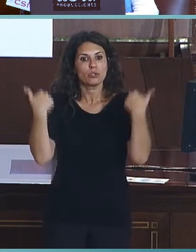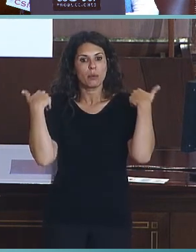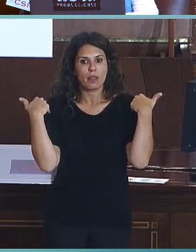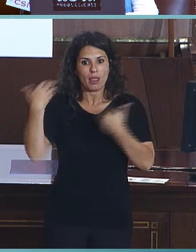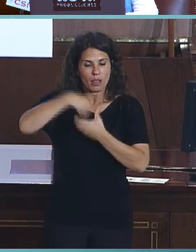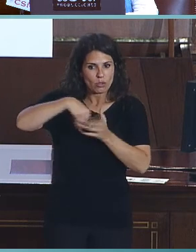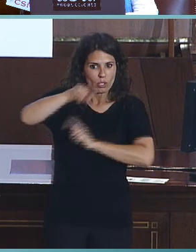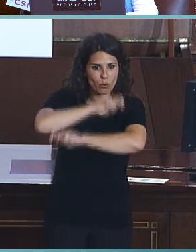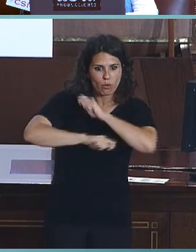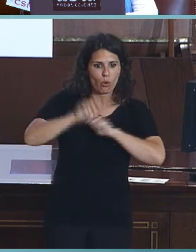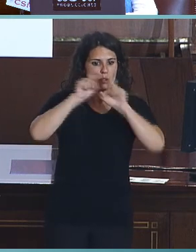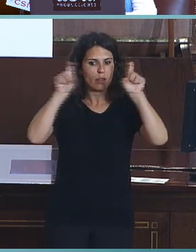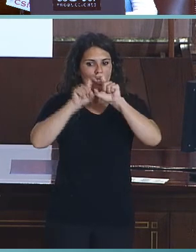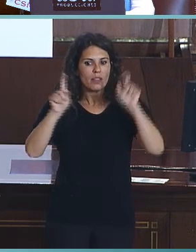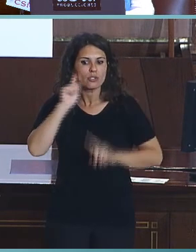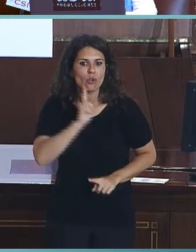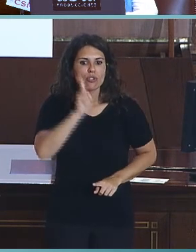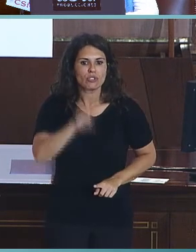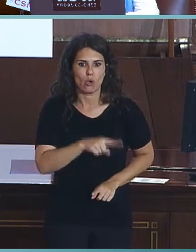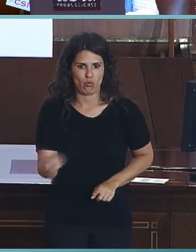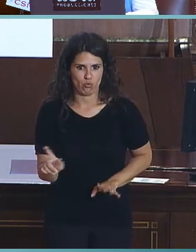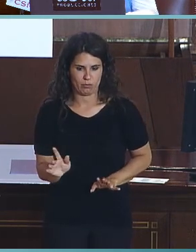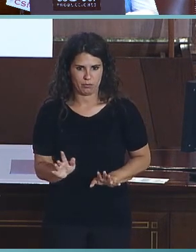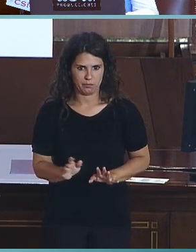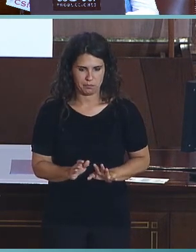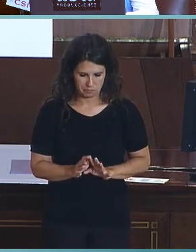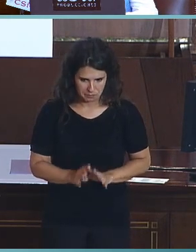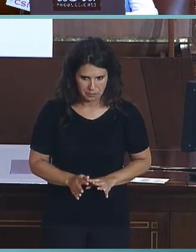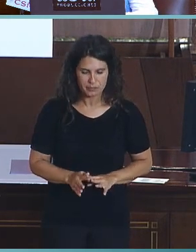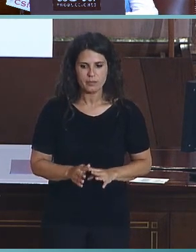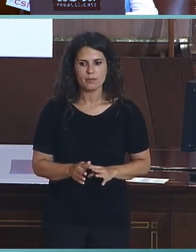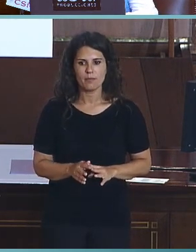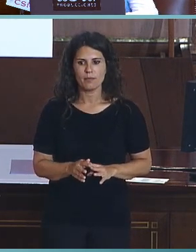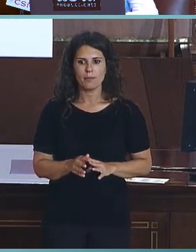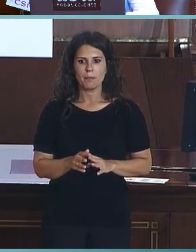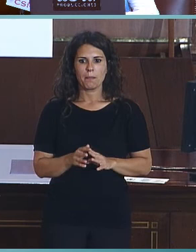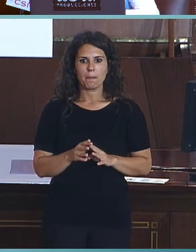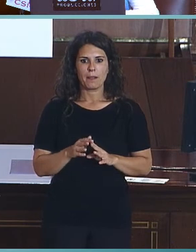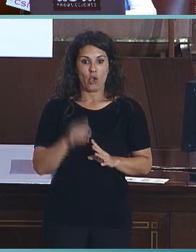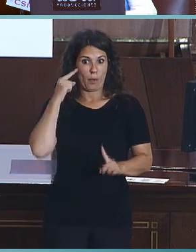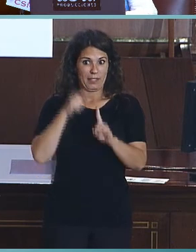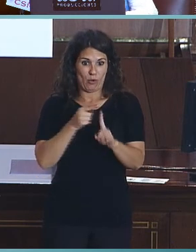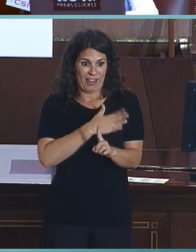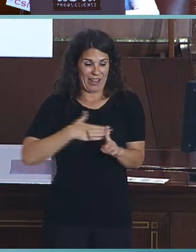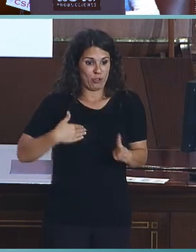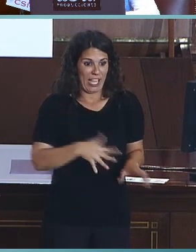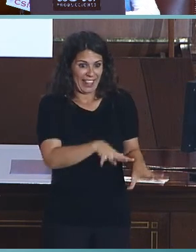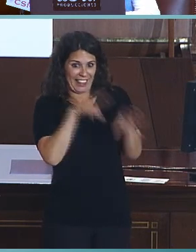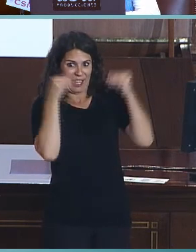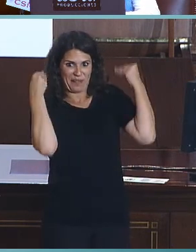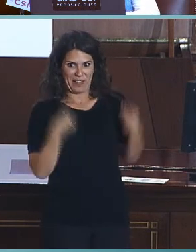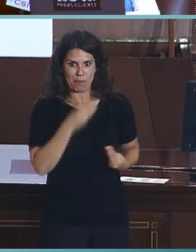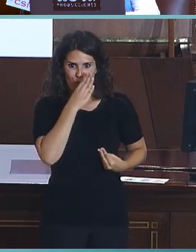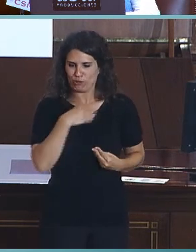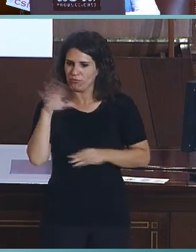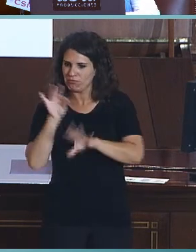sordos. Bien, algunas explicaciones que conseguimos con estos cruzamientos pues, tienen